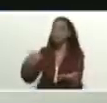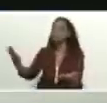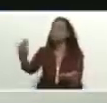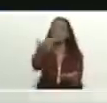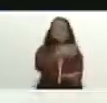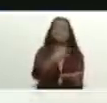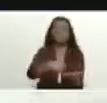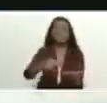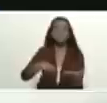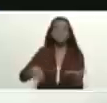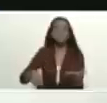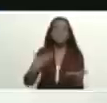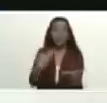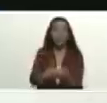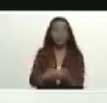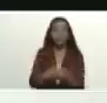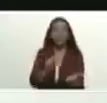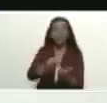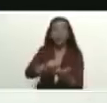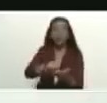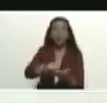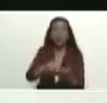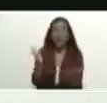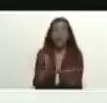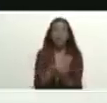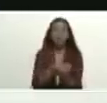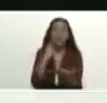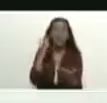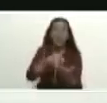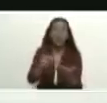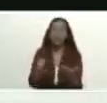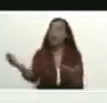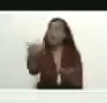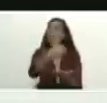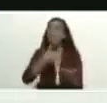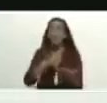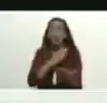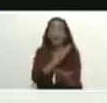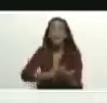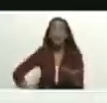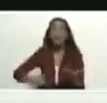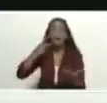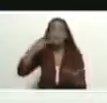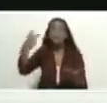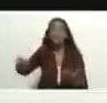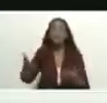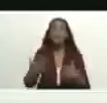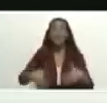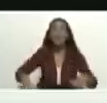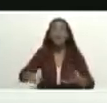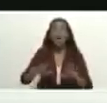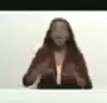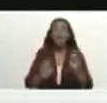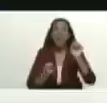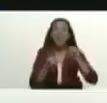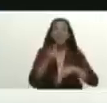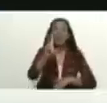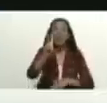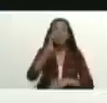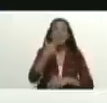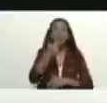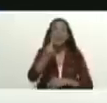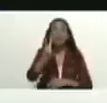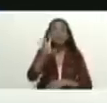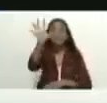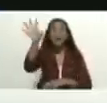en el centro de la agenda común de las políticas públicas de los 12 países de